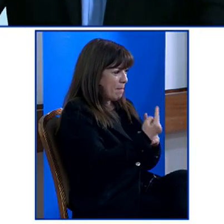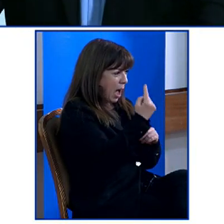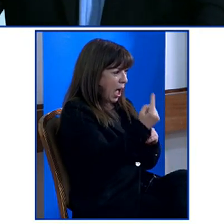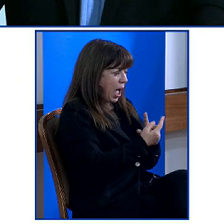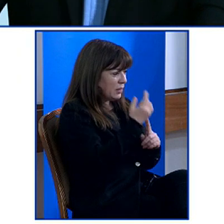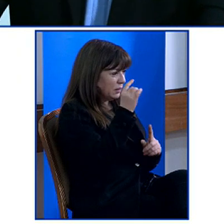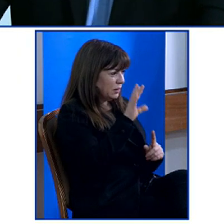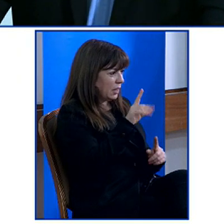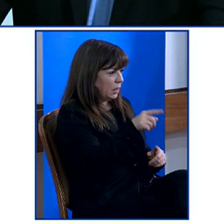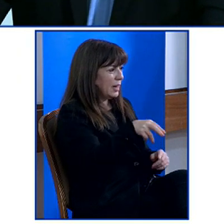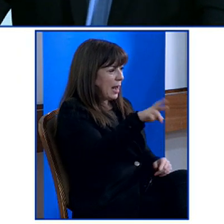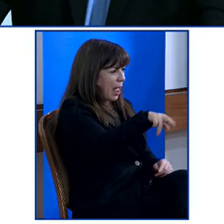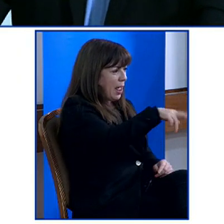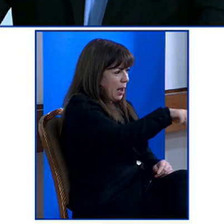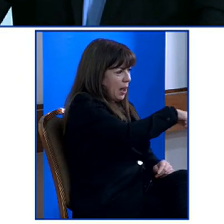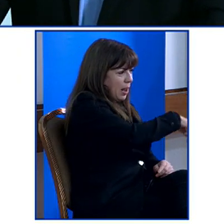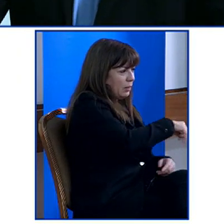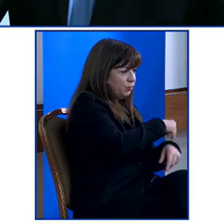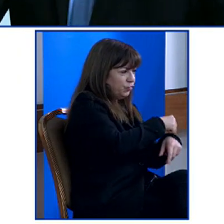tiempo.